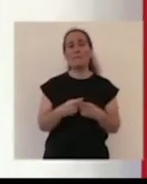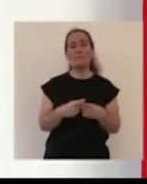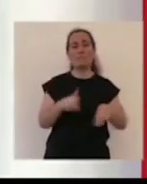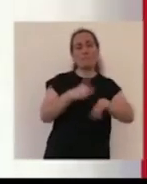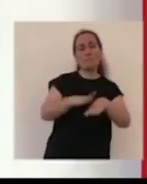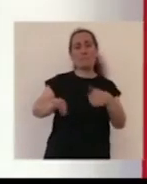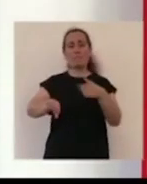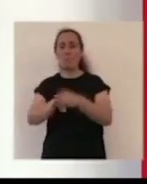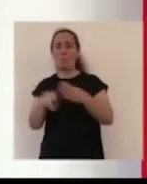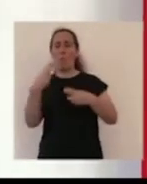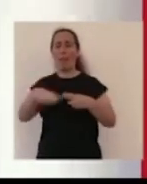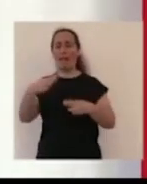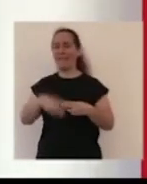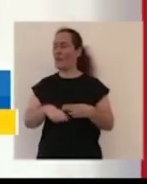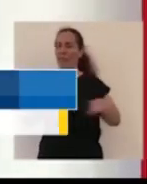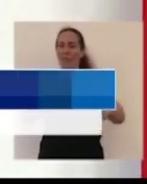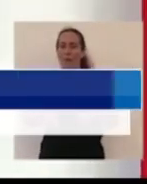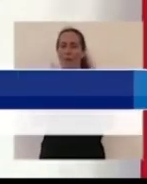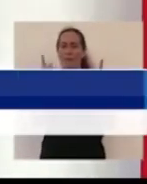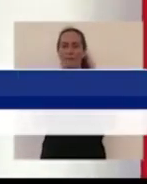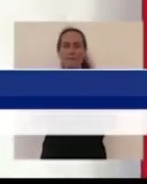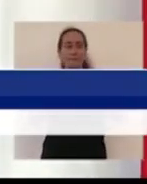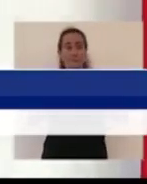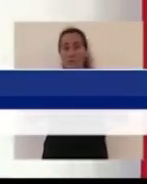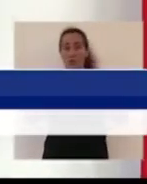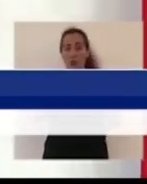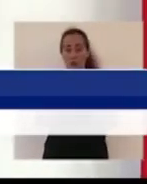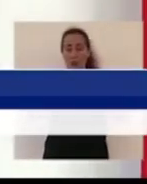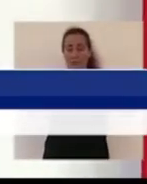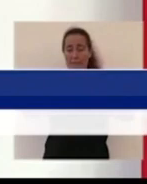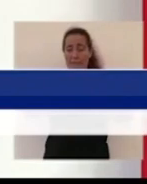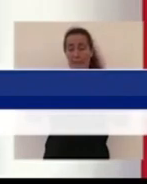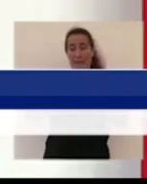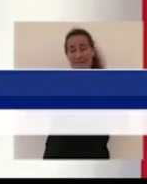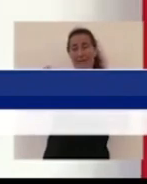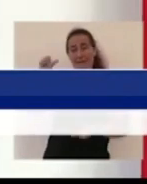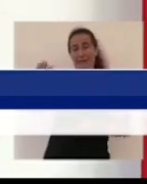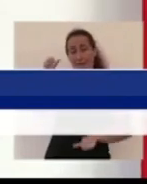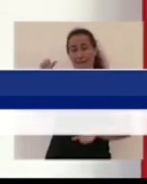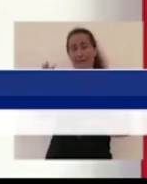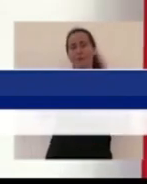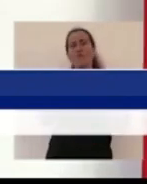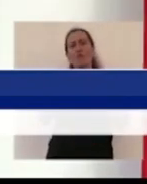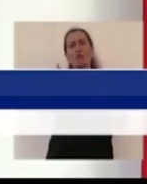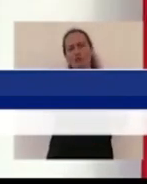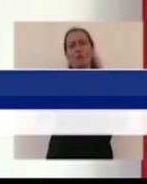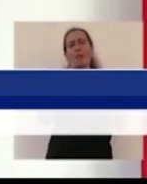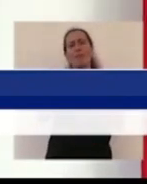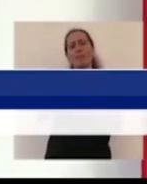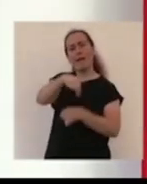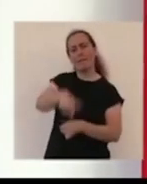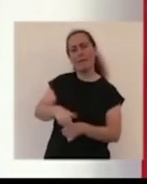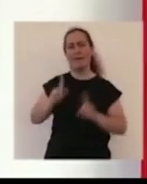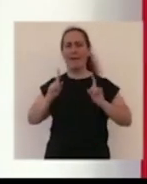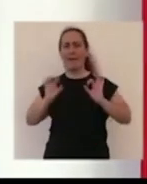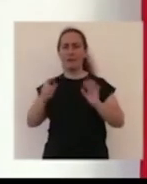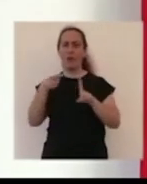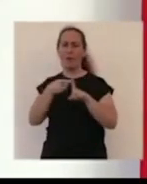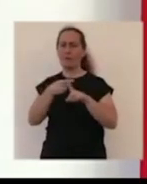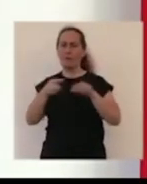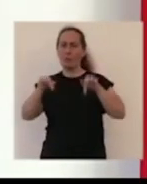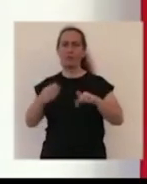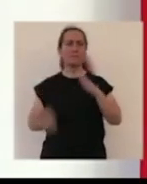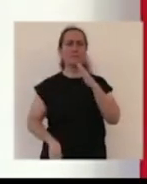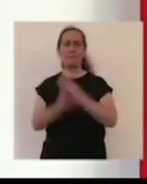es una responsabilidad de todos los que estamos, los que hemos estado y los que estarán. Esta es una cuestión que nos